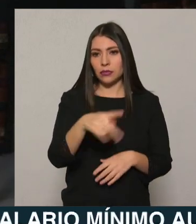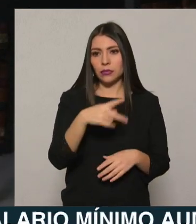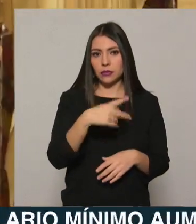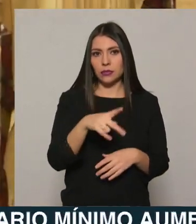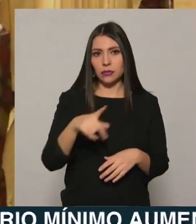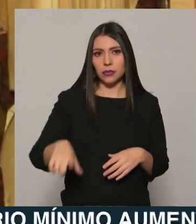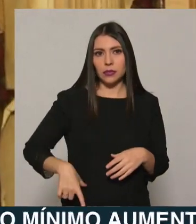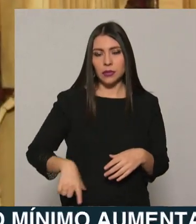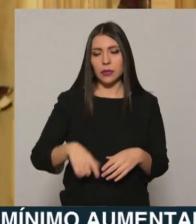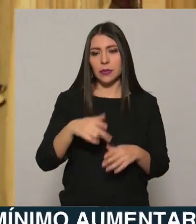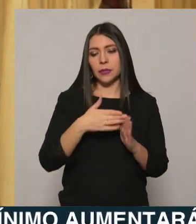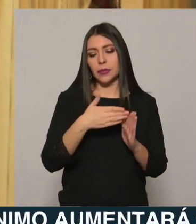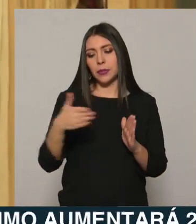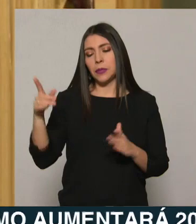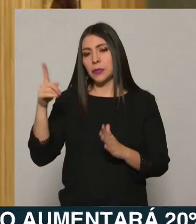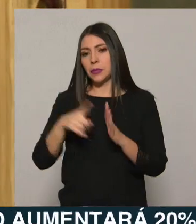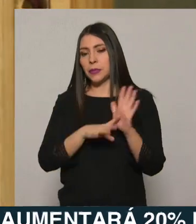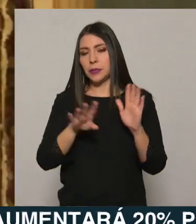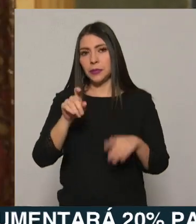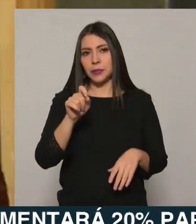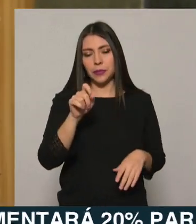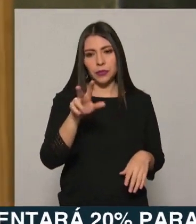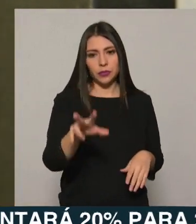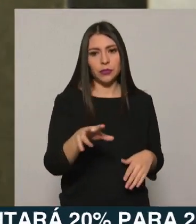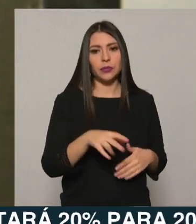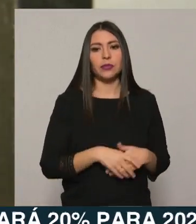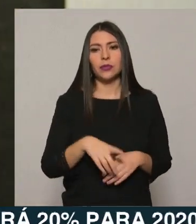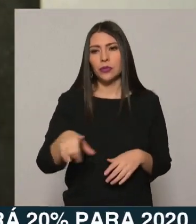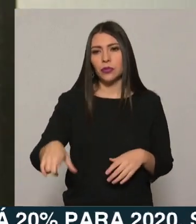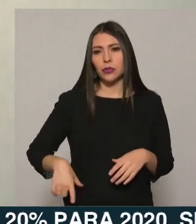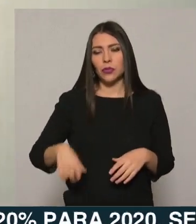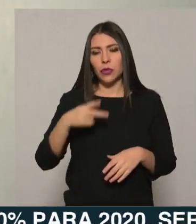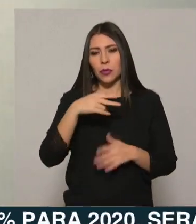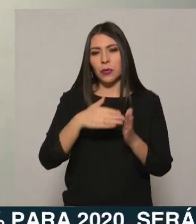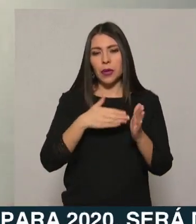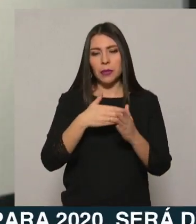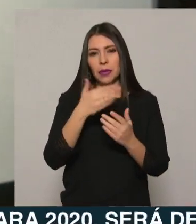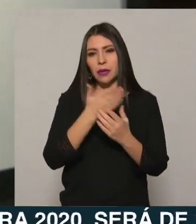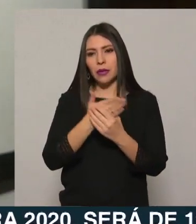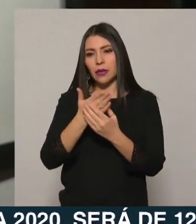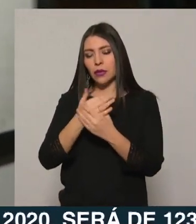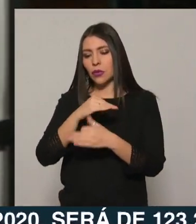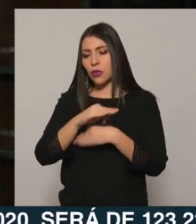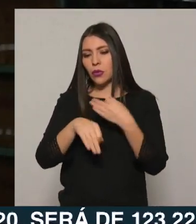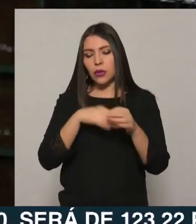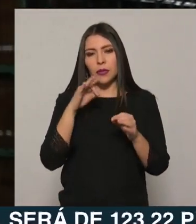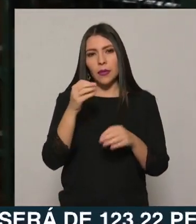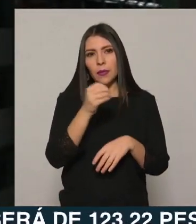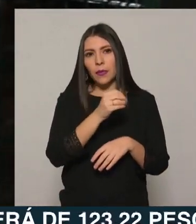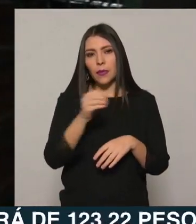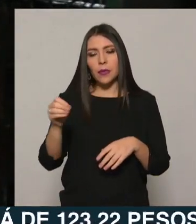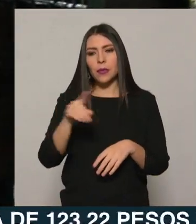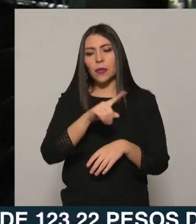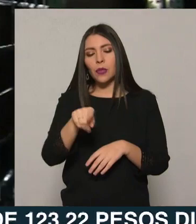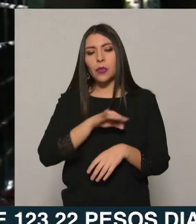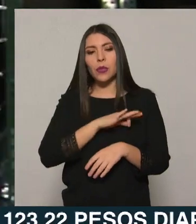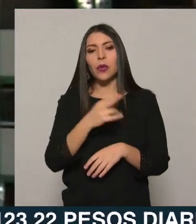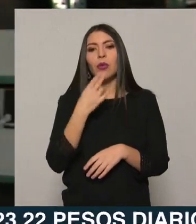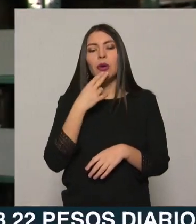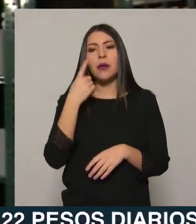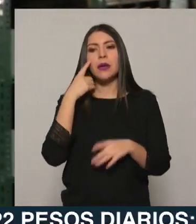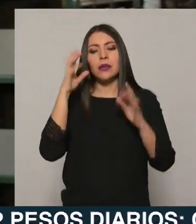1928. Los documentos se encuentran debidamente encuadernados y permanecen en bóvedas lejos de los elementos que pueden causar deterioro en el